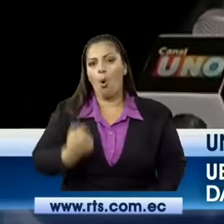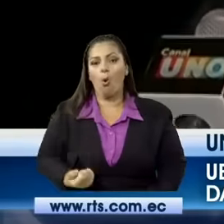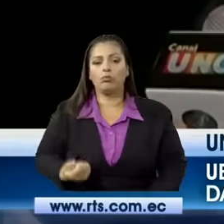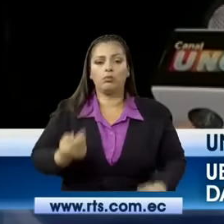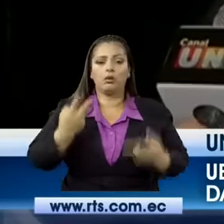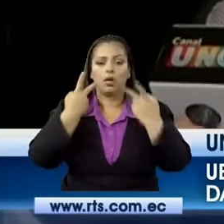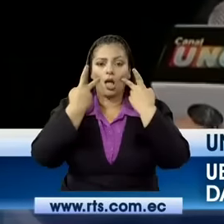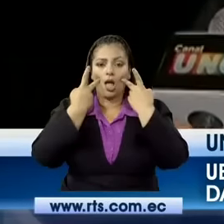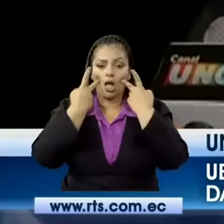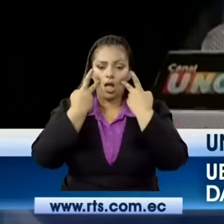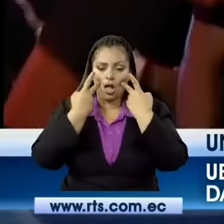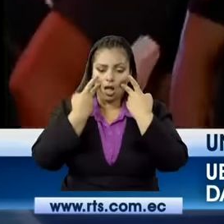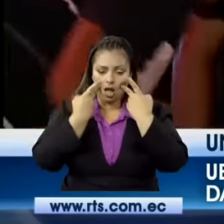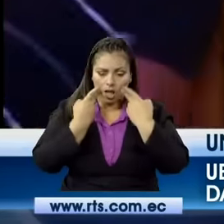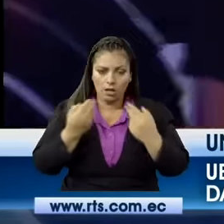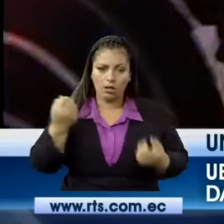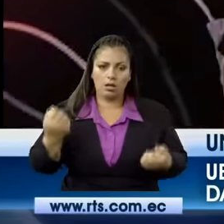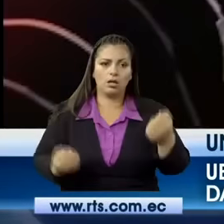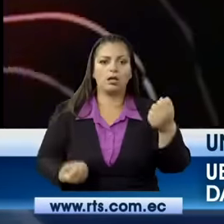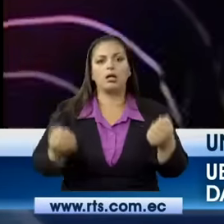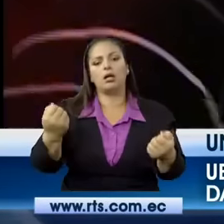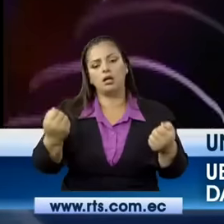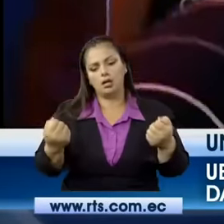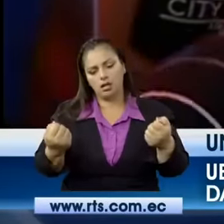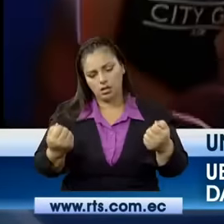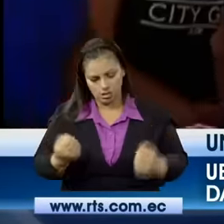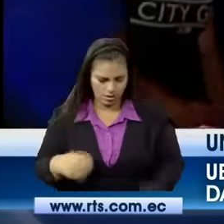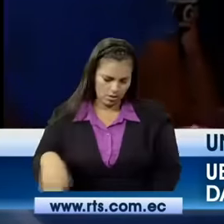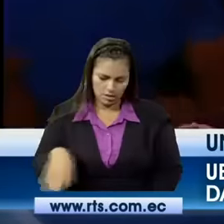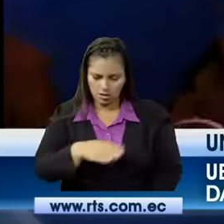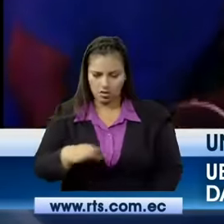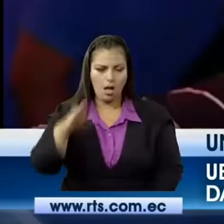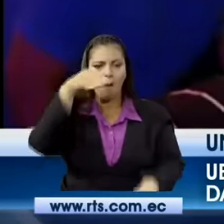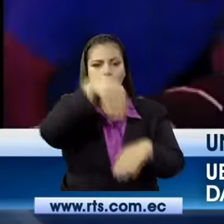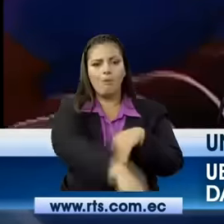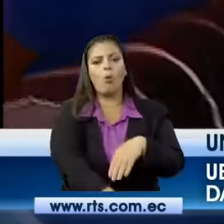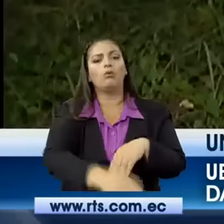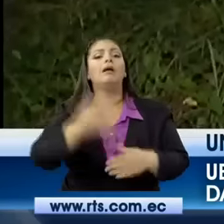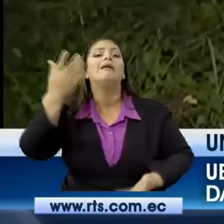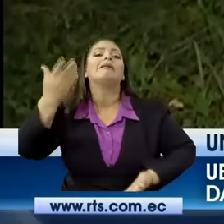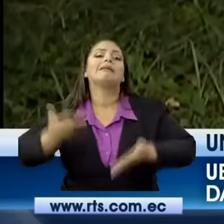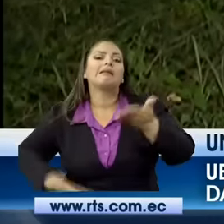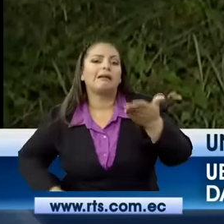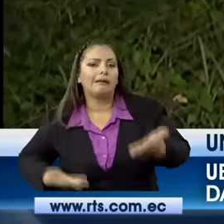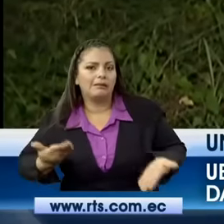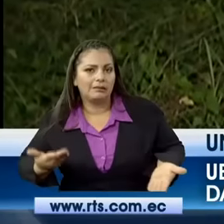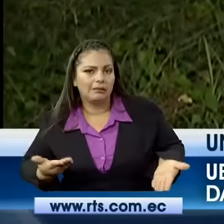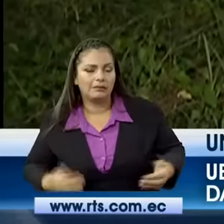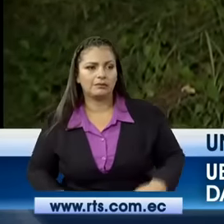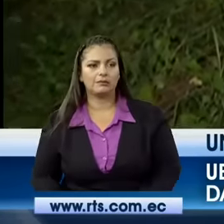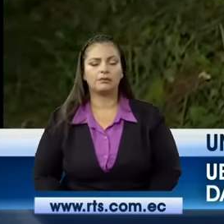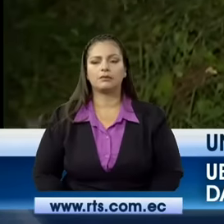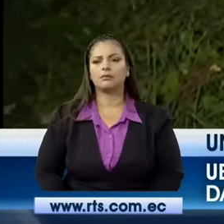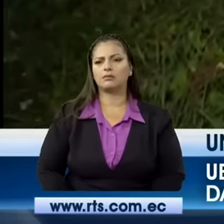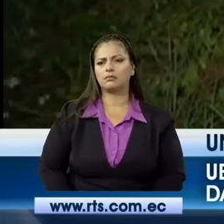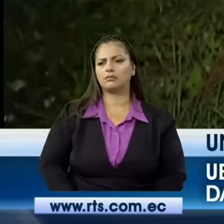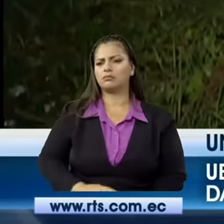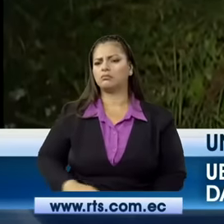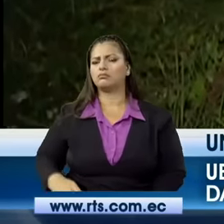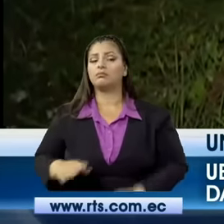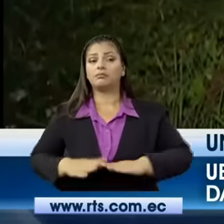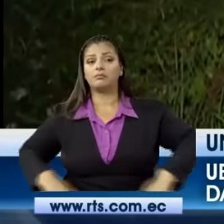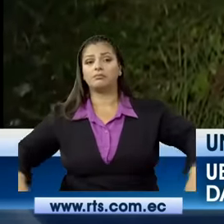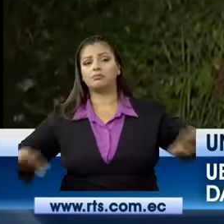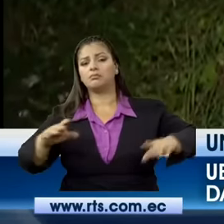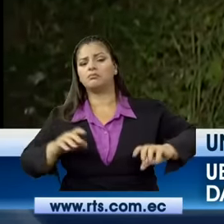dormido y fue directo a por su parte moradores del sector aseguran que no es la primera vez que se registran este tipo